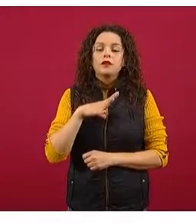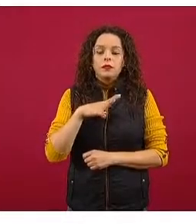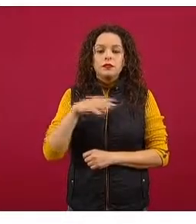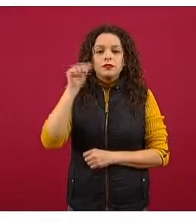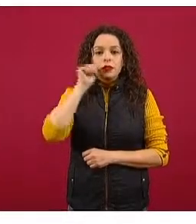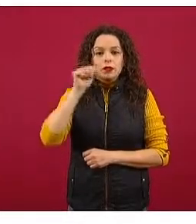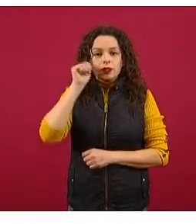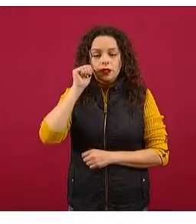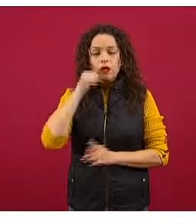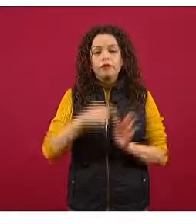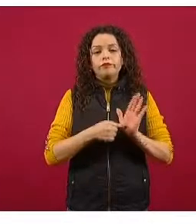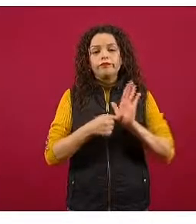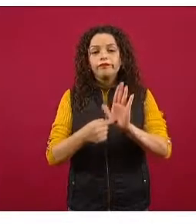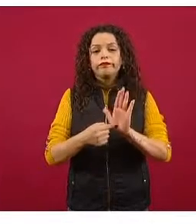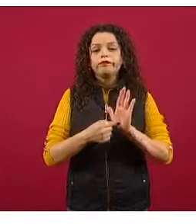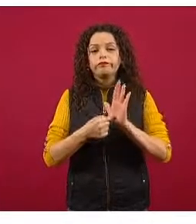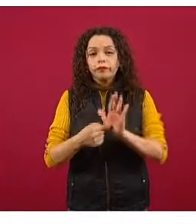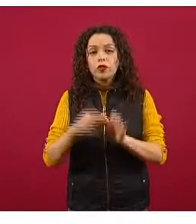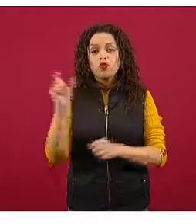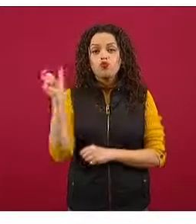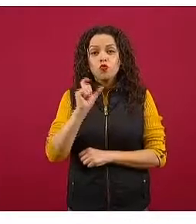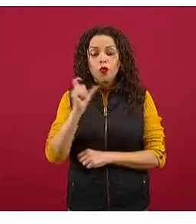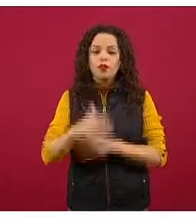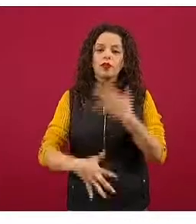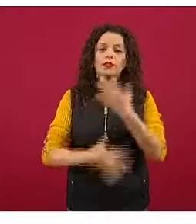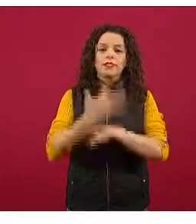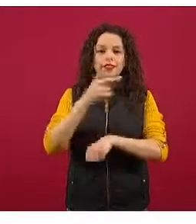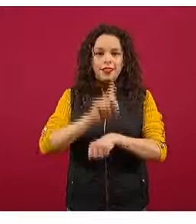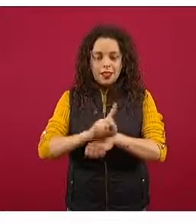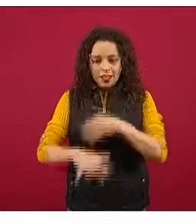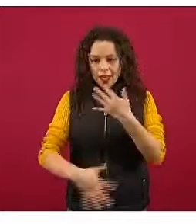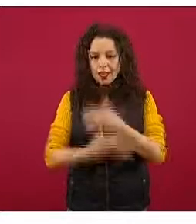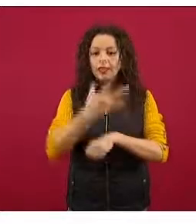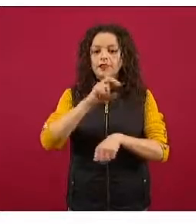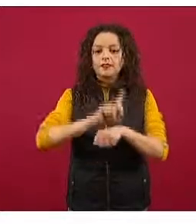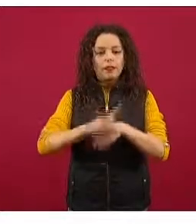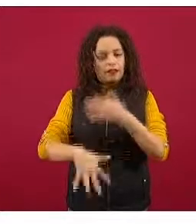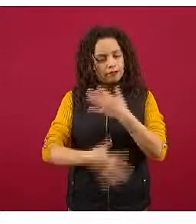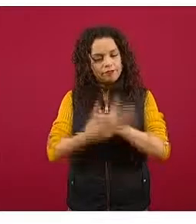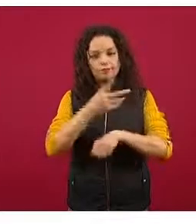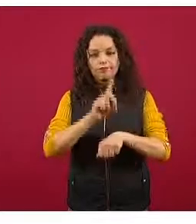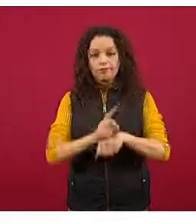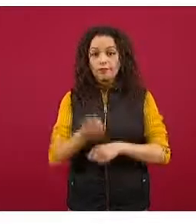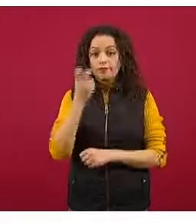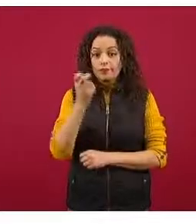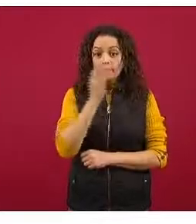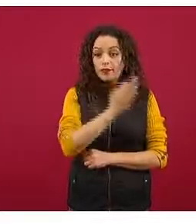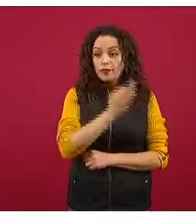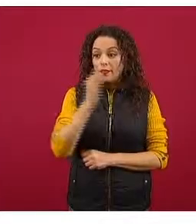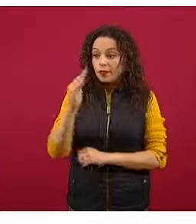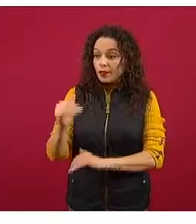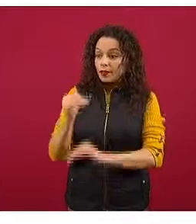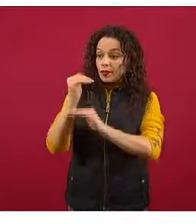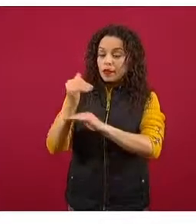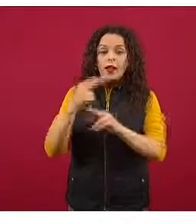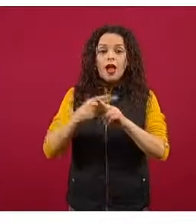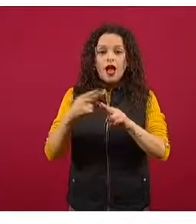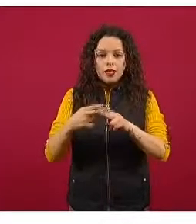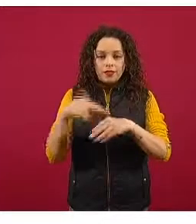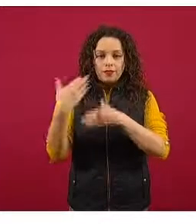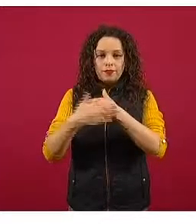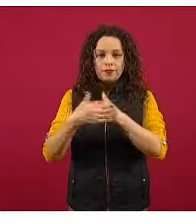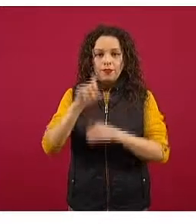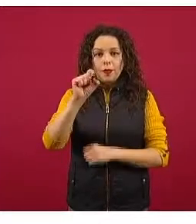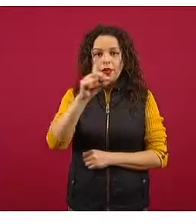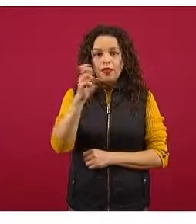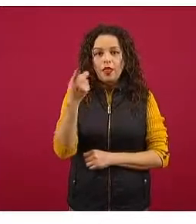quincenal y por lo tanto estas estimaciones tienen vigencia hasta el 20 de diciembre